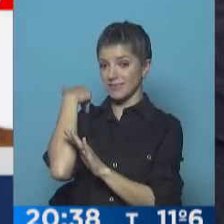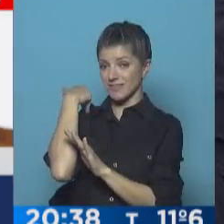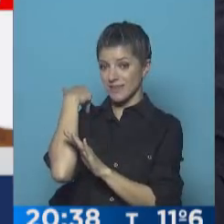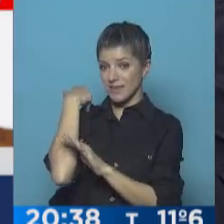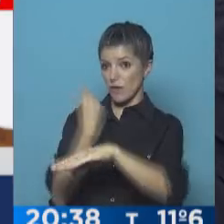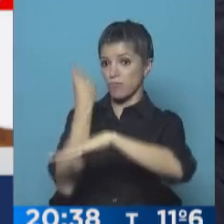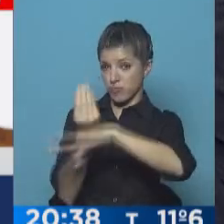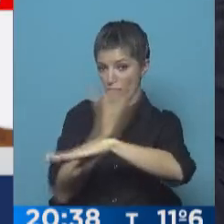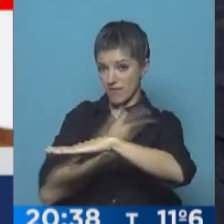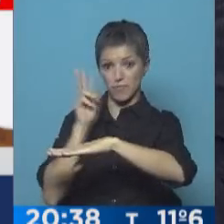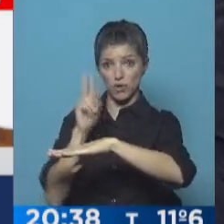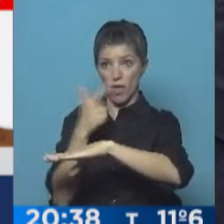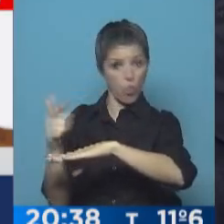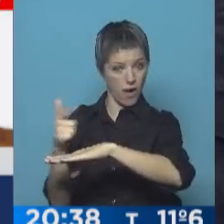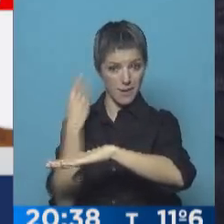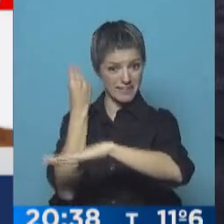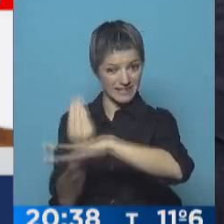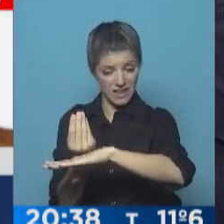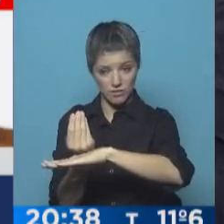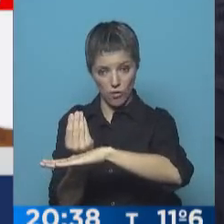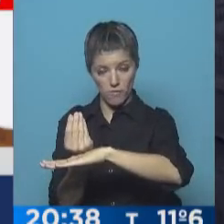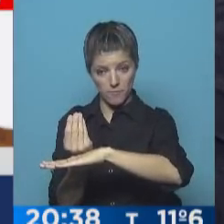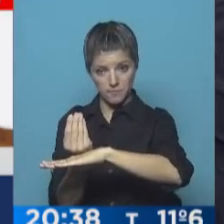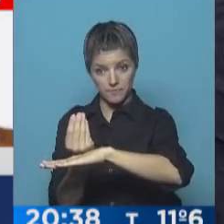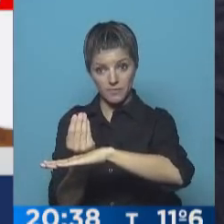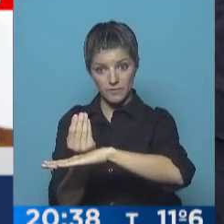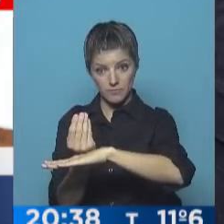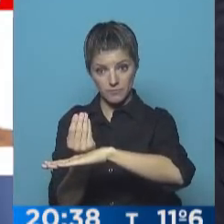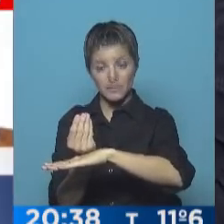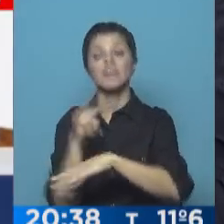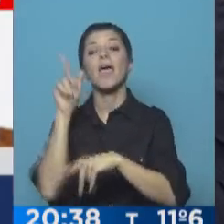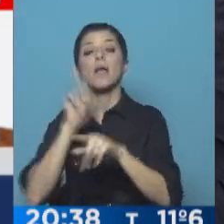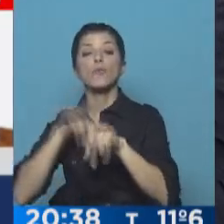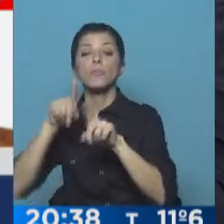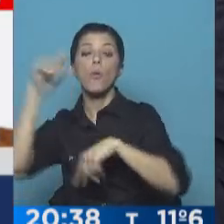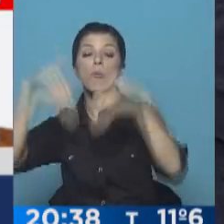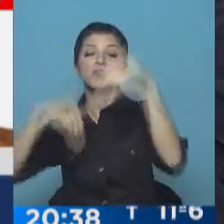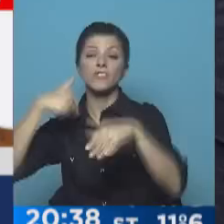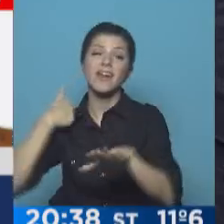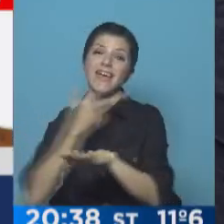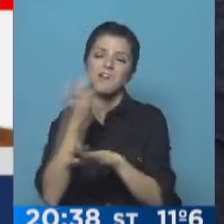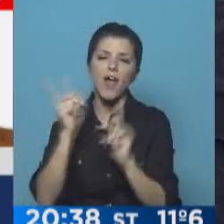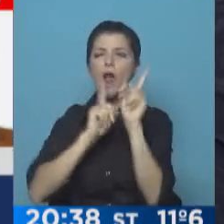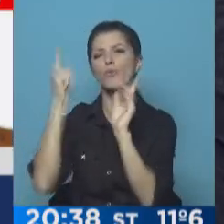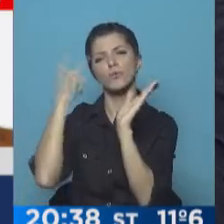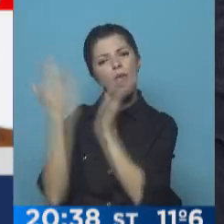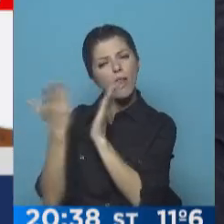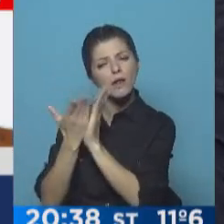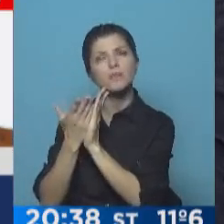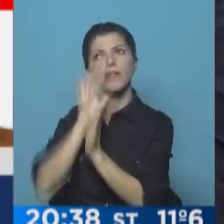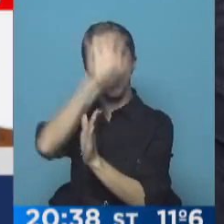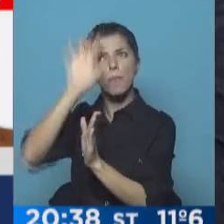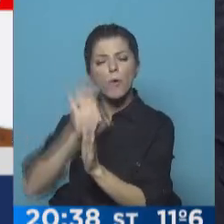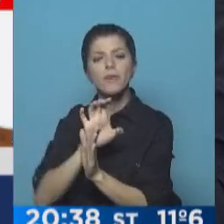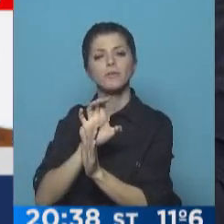no son gobernadas por el Frente para la Victoria. Y que cuando hubo elecciones, en general, los analistas que trabajan en los medios